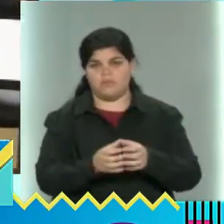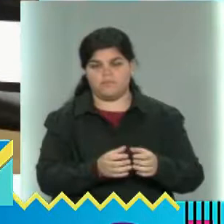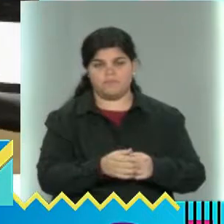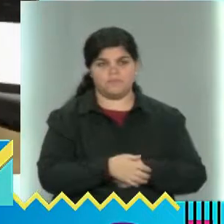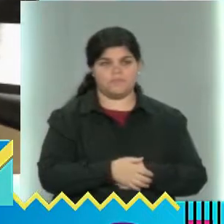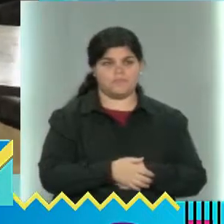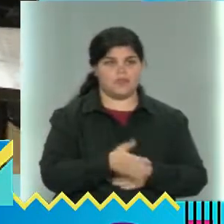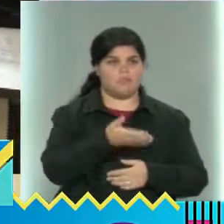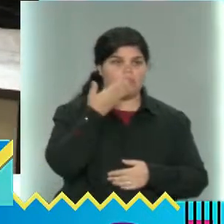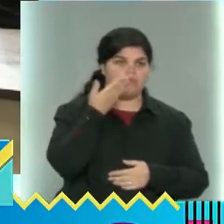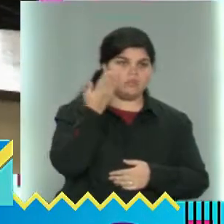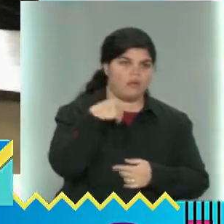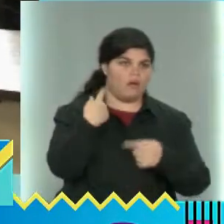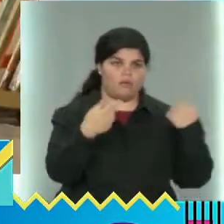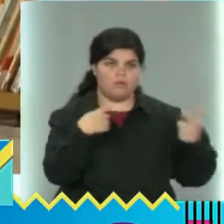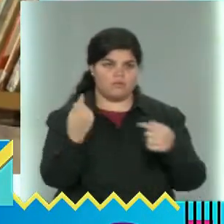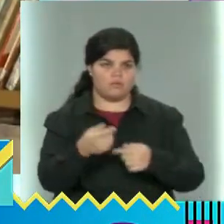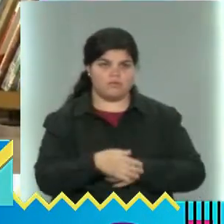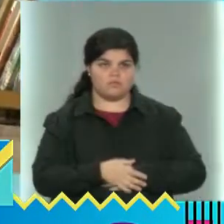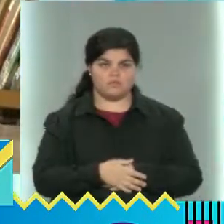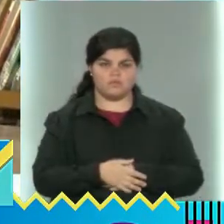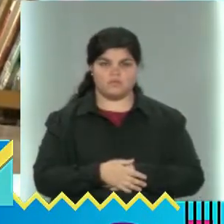No sé cómo. Yo he visto